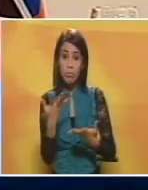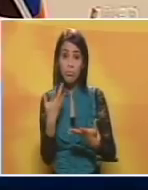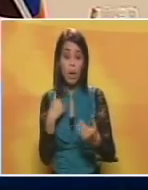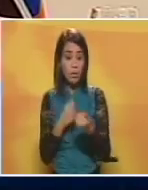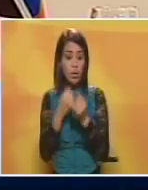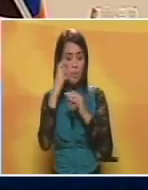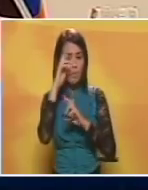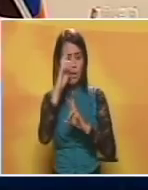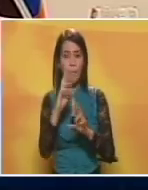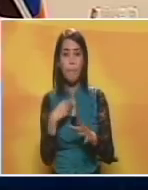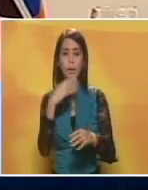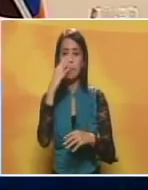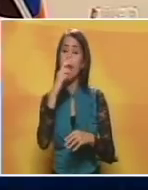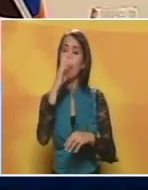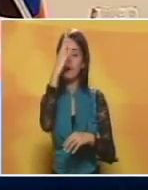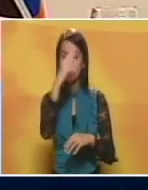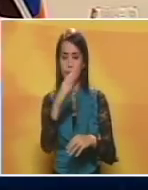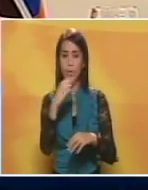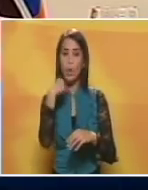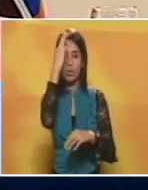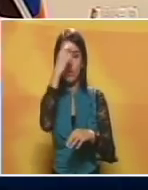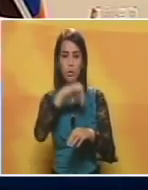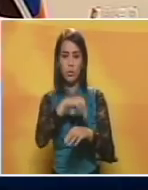el Consejo Nacional Electoral sigue.